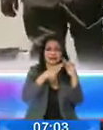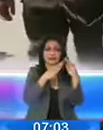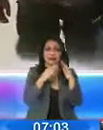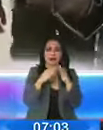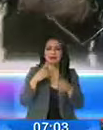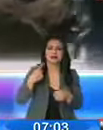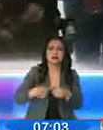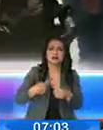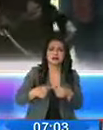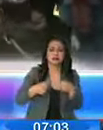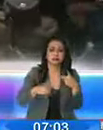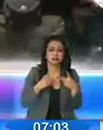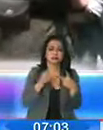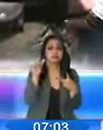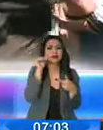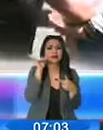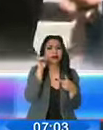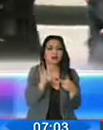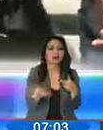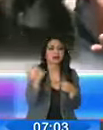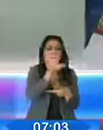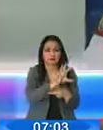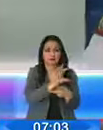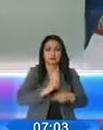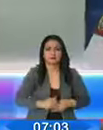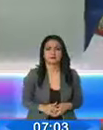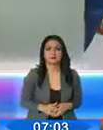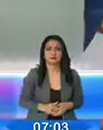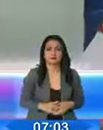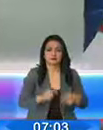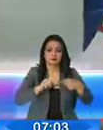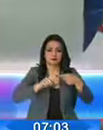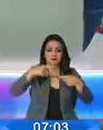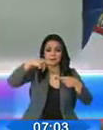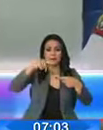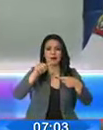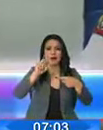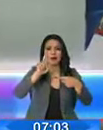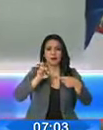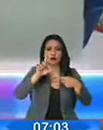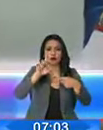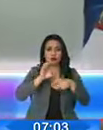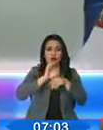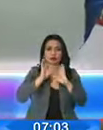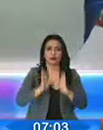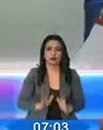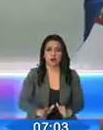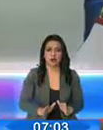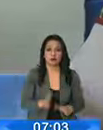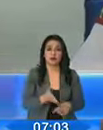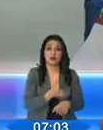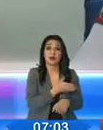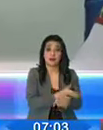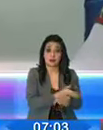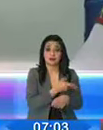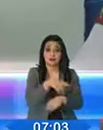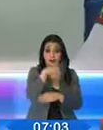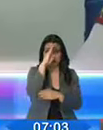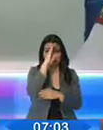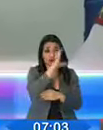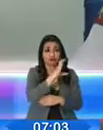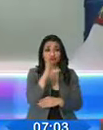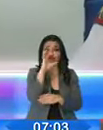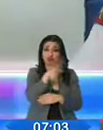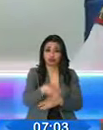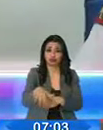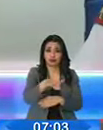Quito, Sangolquí y sus alrededores. Pablo G., ecuatoriano, con una orden de captura vigente en la Unidad Judicial de Garantías